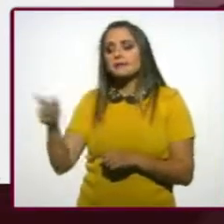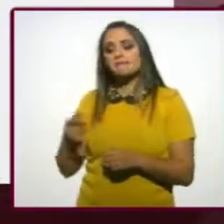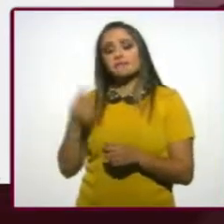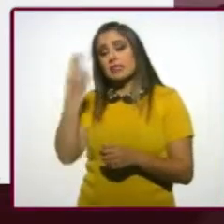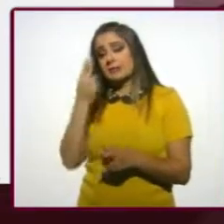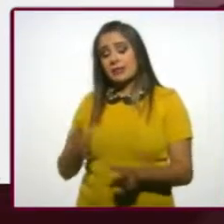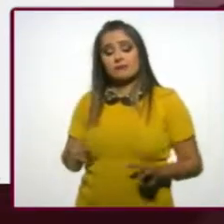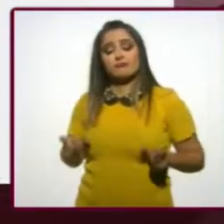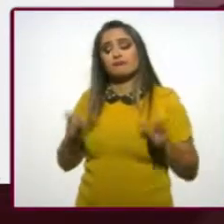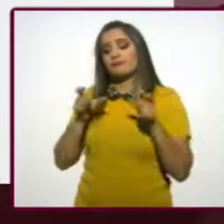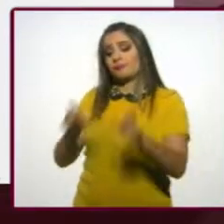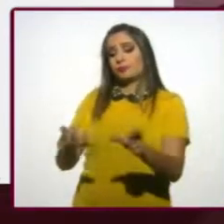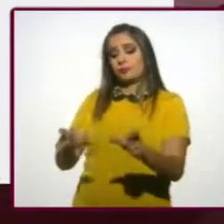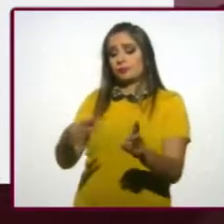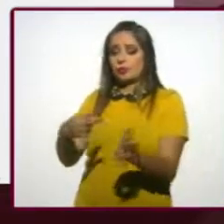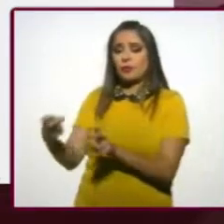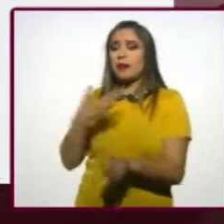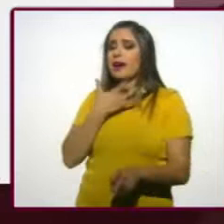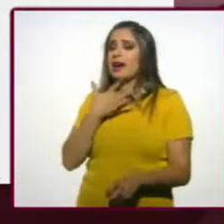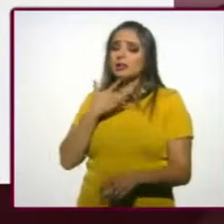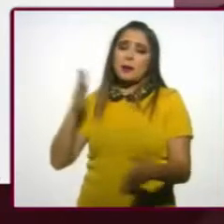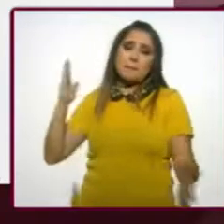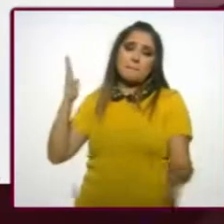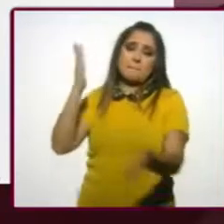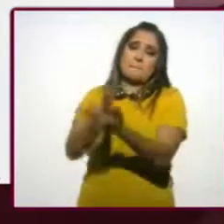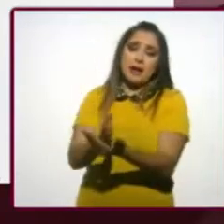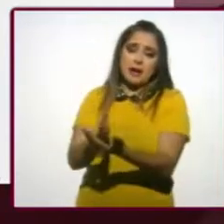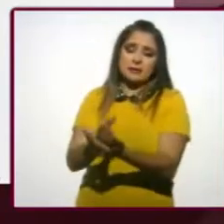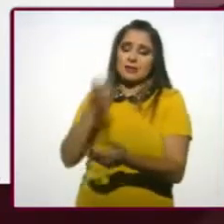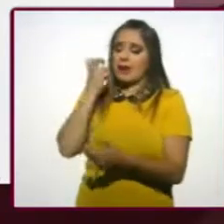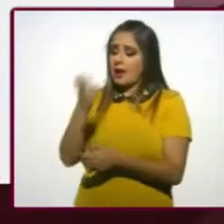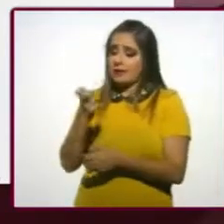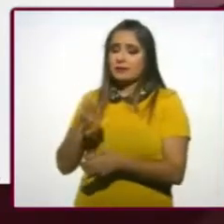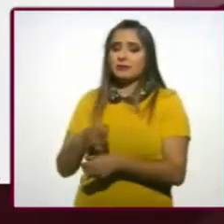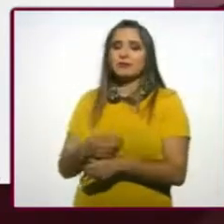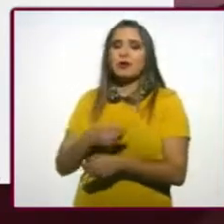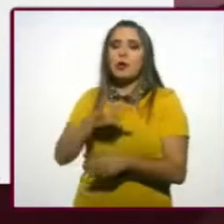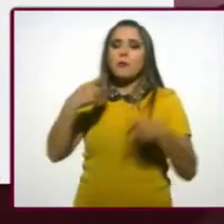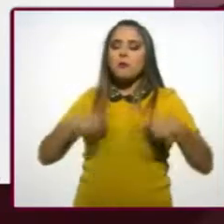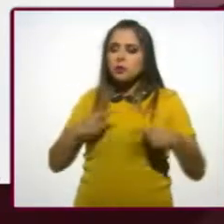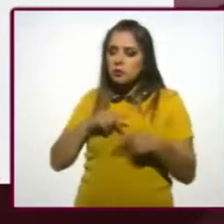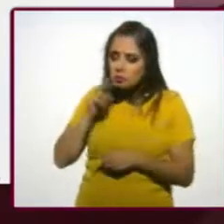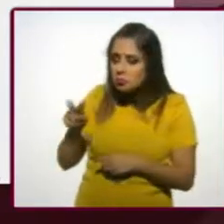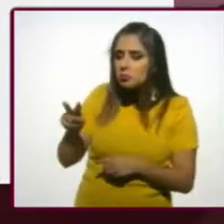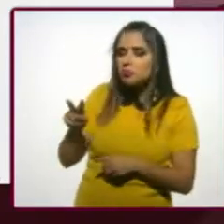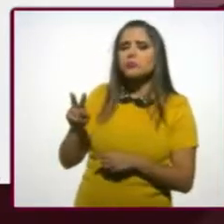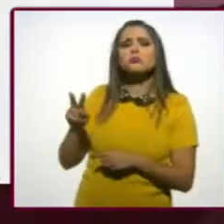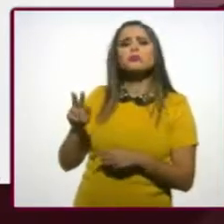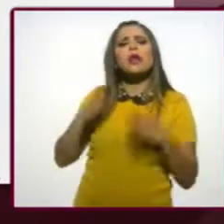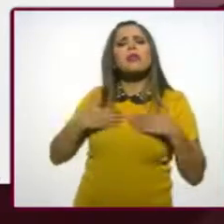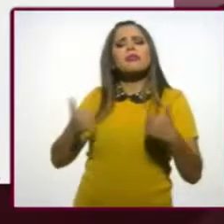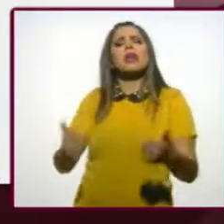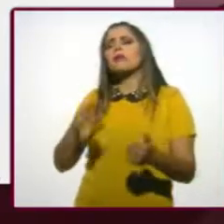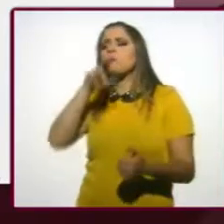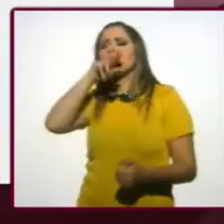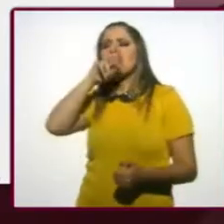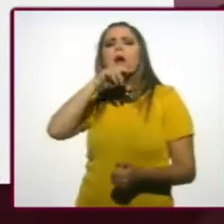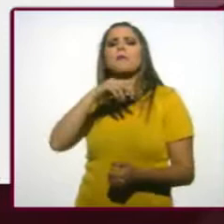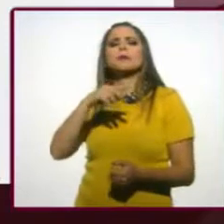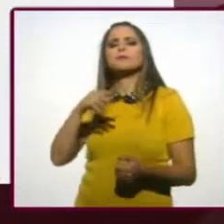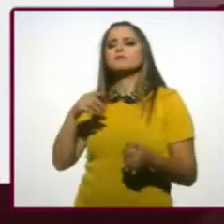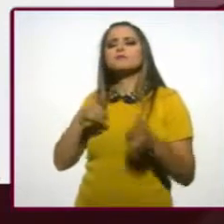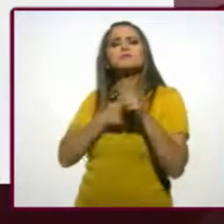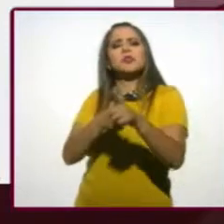una lucha abierta contra el crimen o contra el huachicol, estos son los números con los que cuenta el presidente, y así empieza esto.